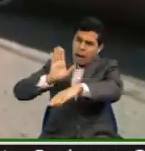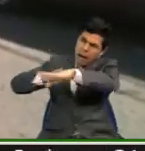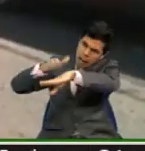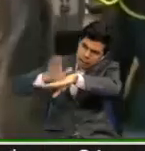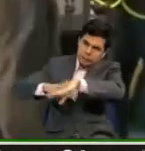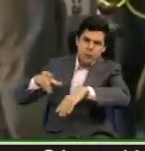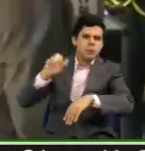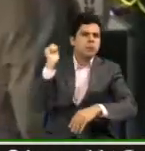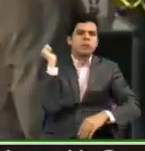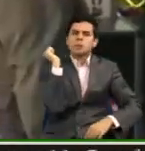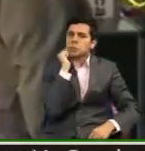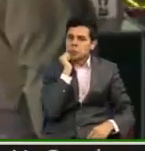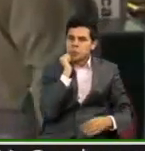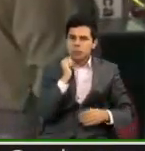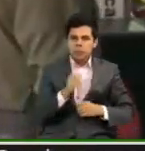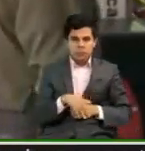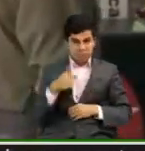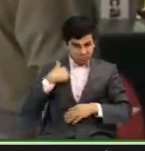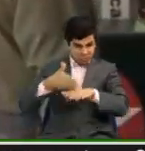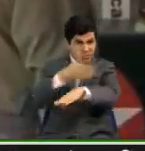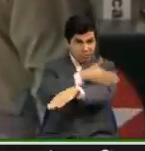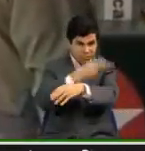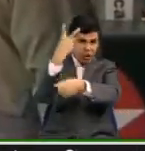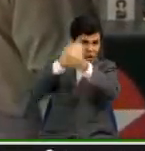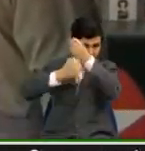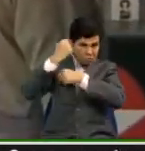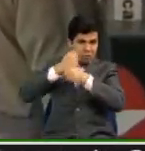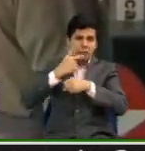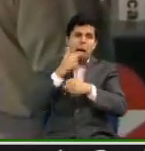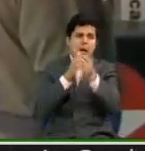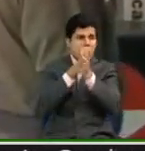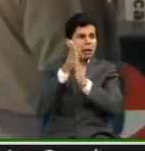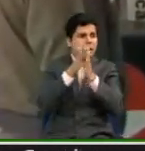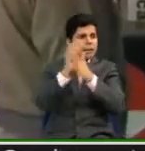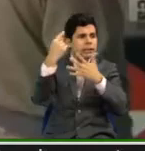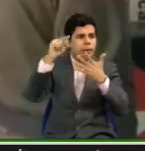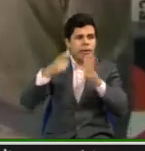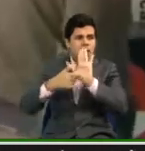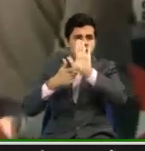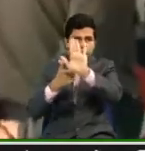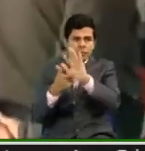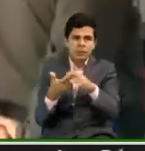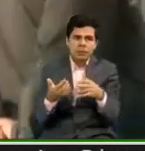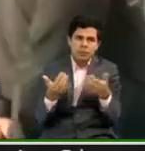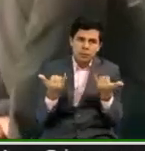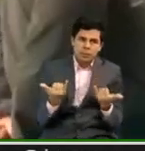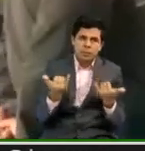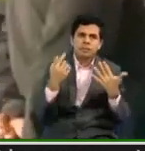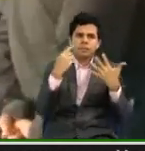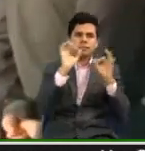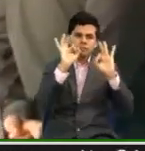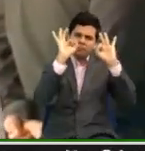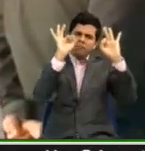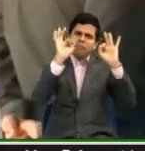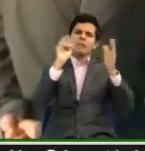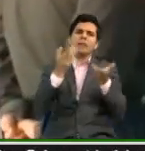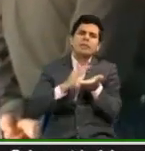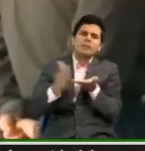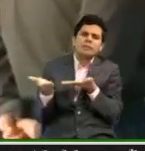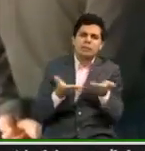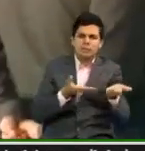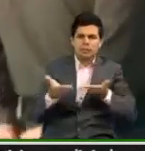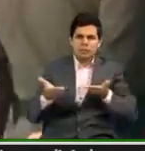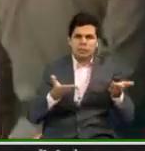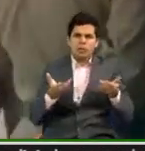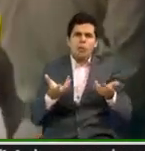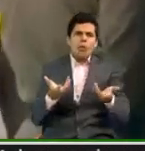anunciado muchas veces, hace como 2 años venimos insistiendo a nuestro señor ministro y al mismo presidente de la República, nadie le pone atención.